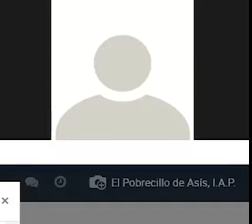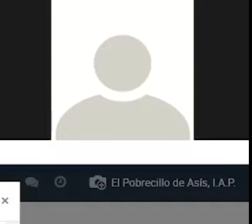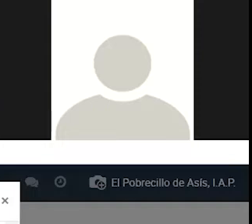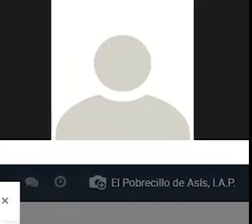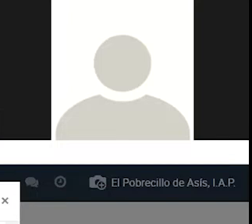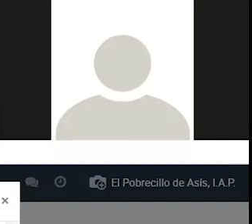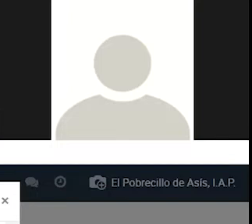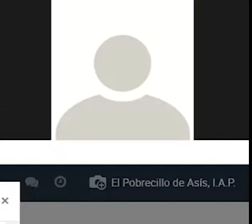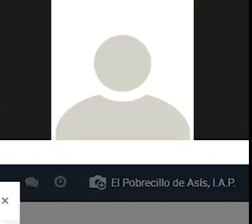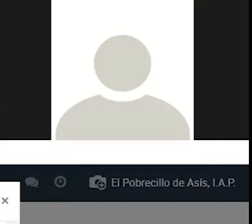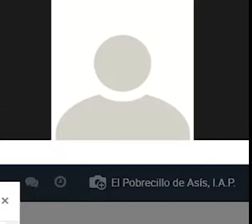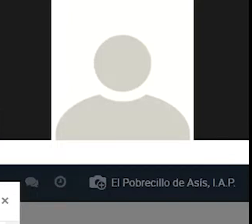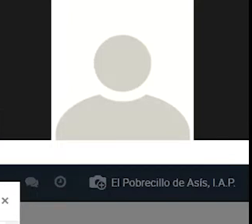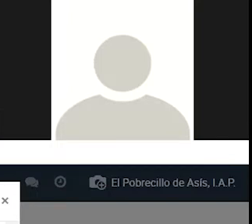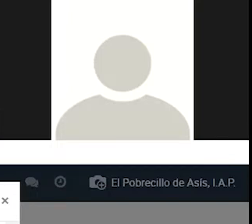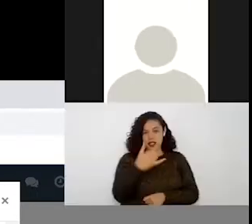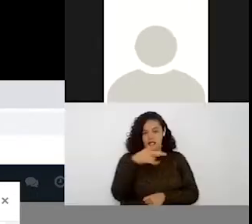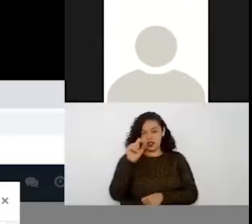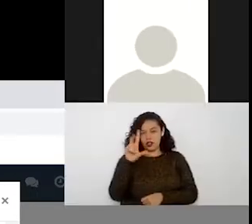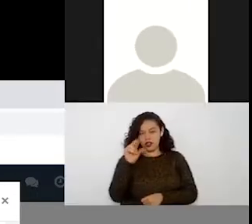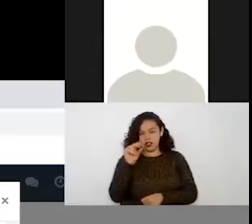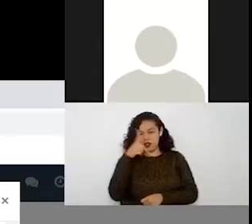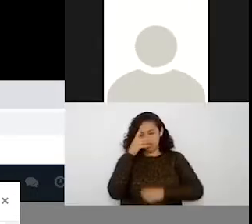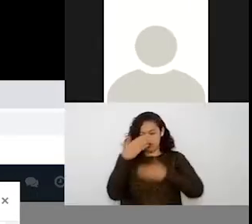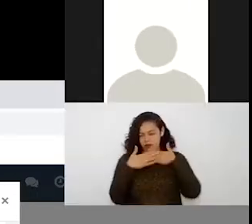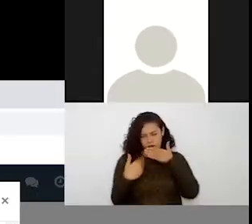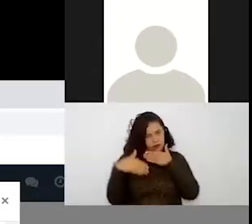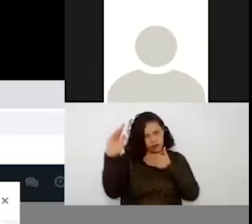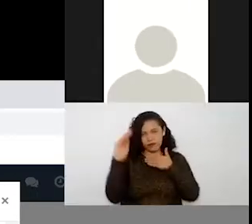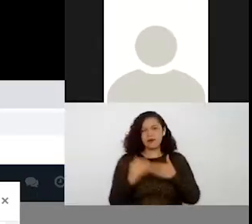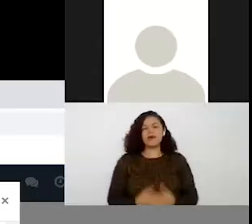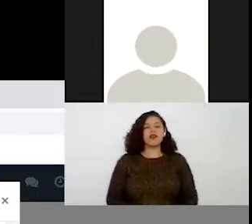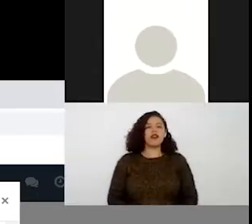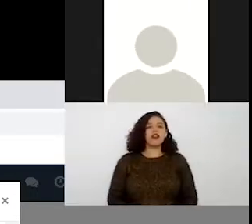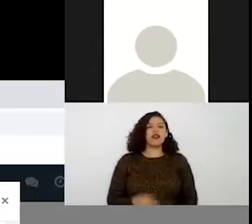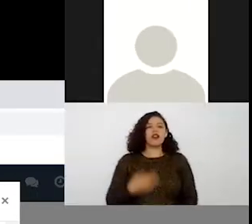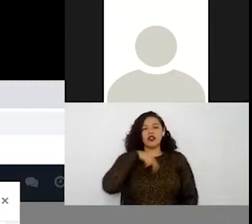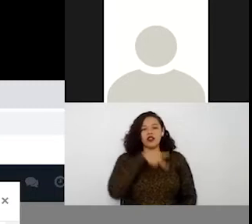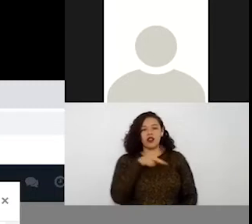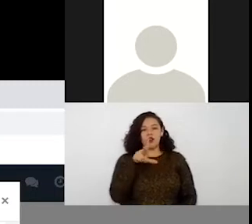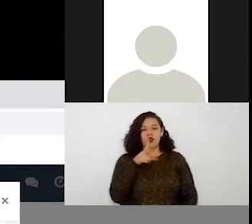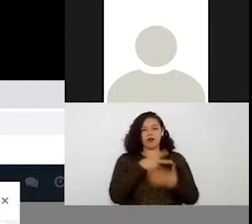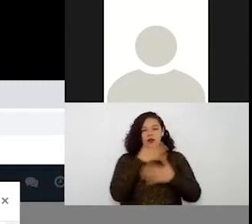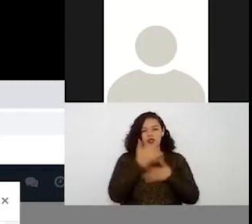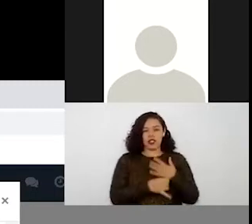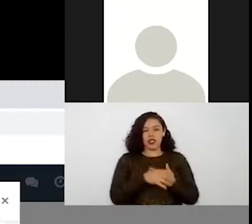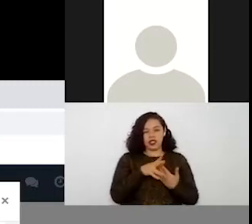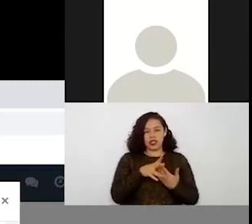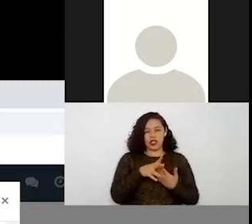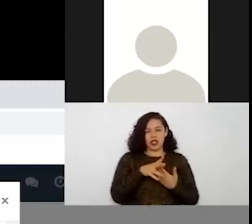años y 81 en adelante porque nuestro proyecto es de 60 en adelante